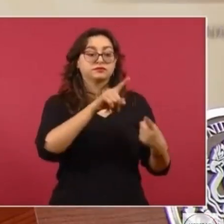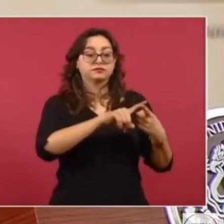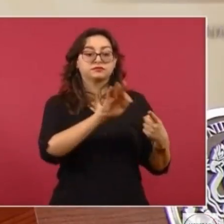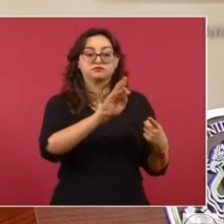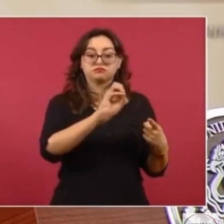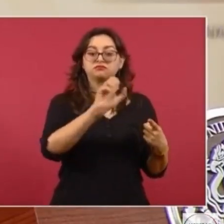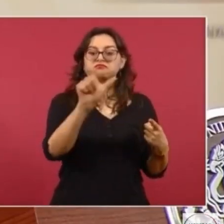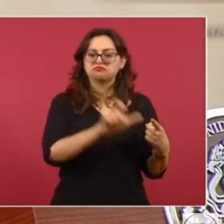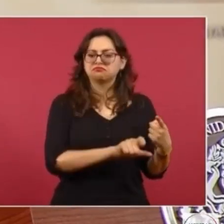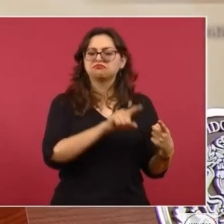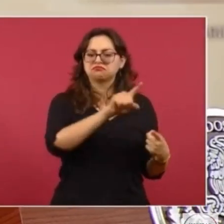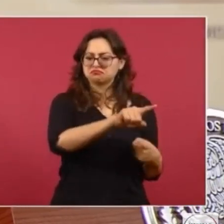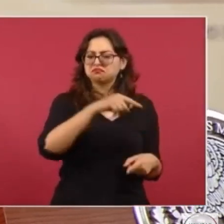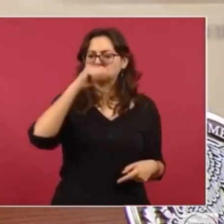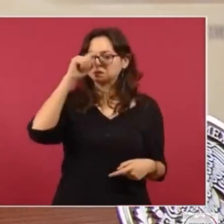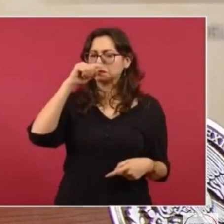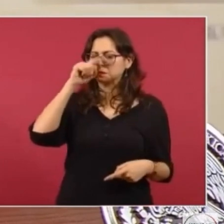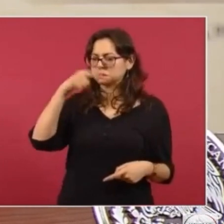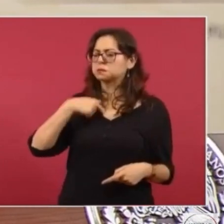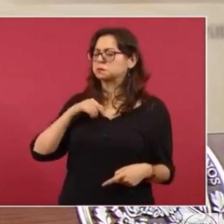de haber participado en el fraude.